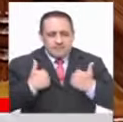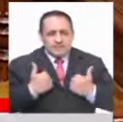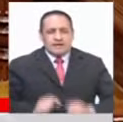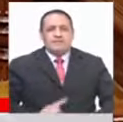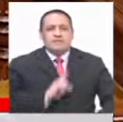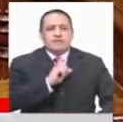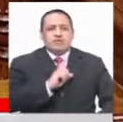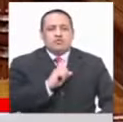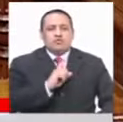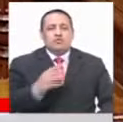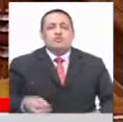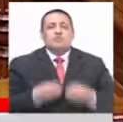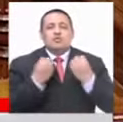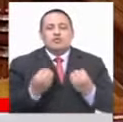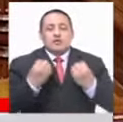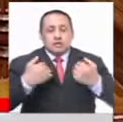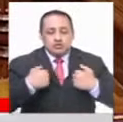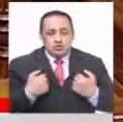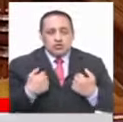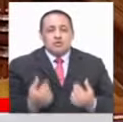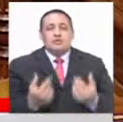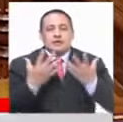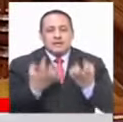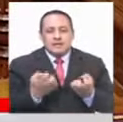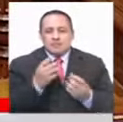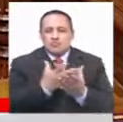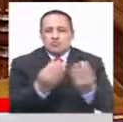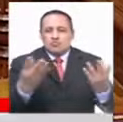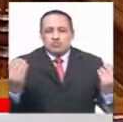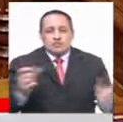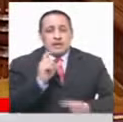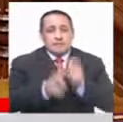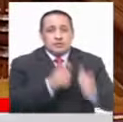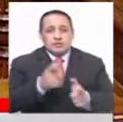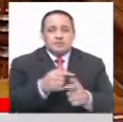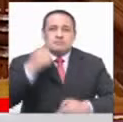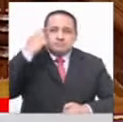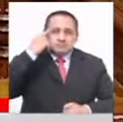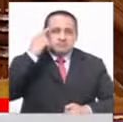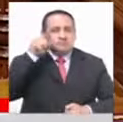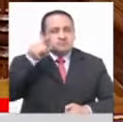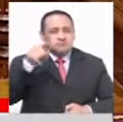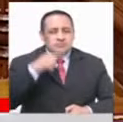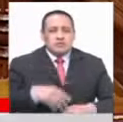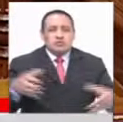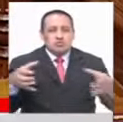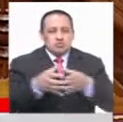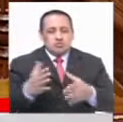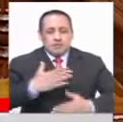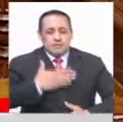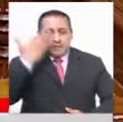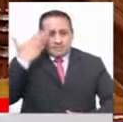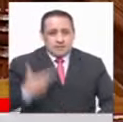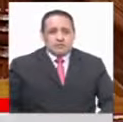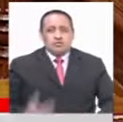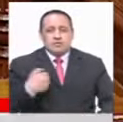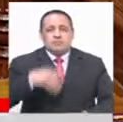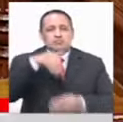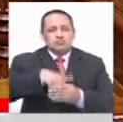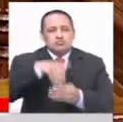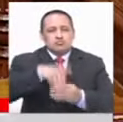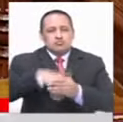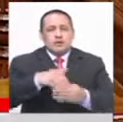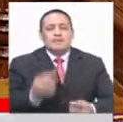Eso permitió que la mayoría de los peruanos elijan a un partido que postulaba a un hombre del pueblo para